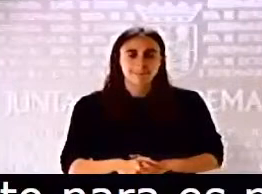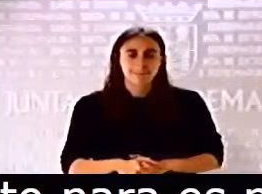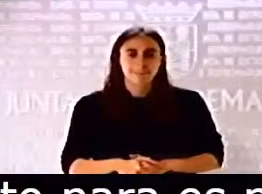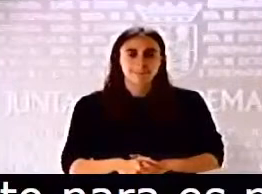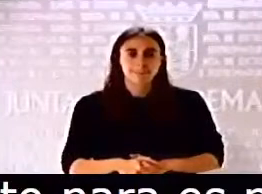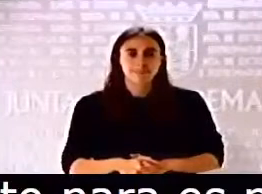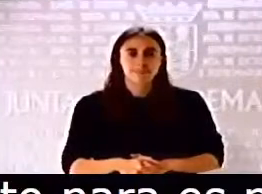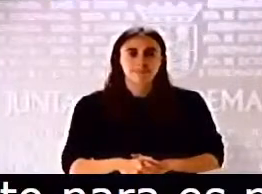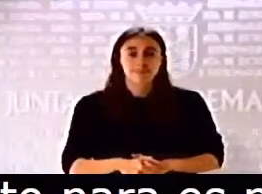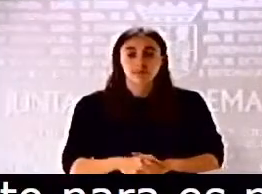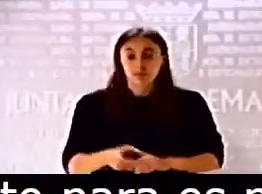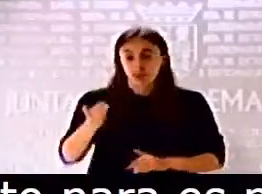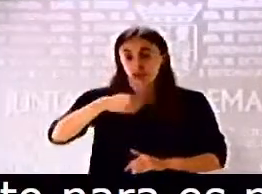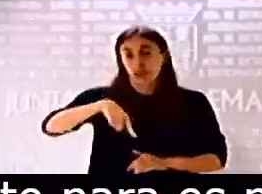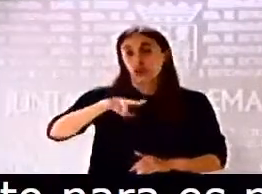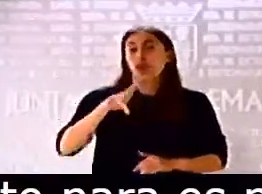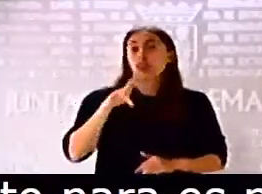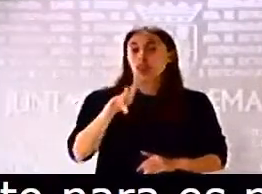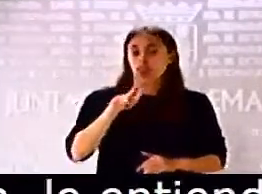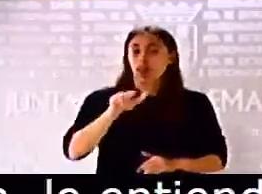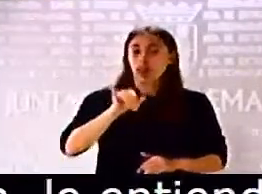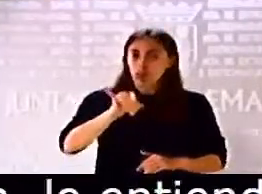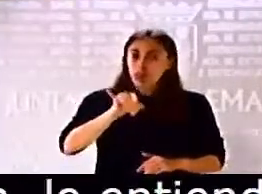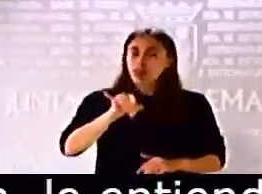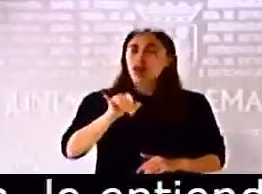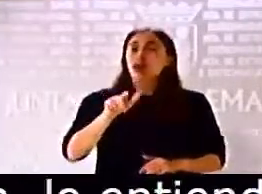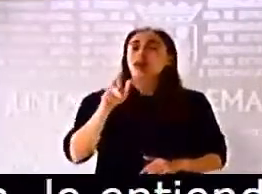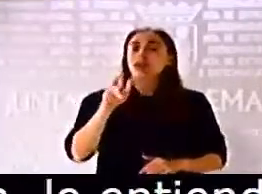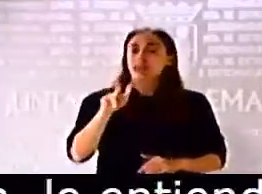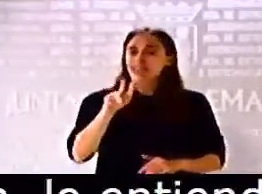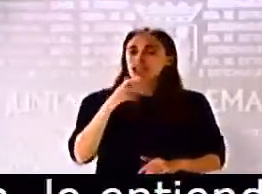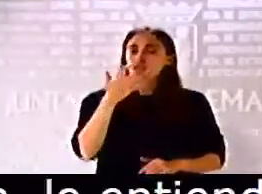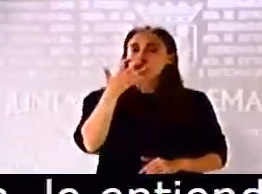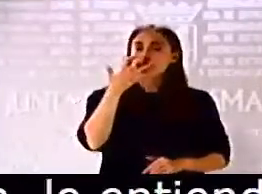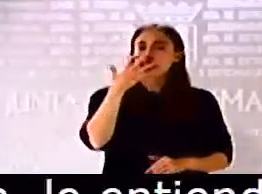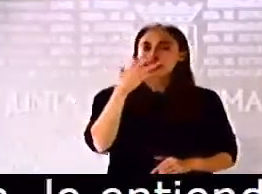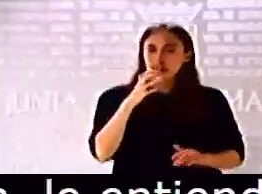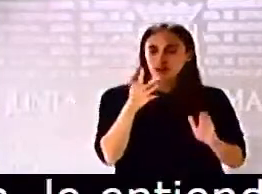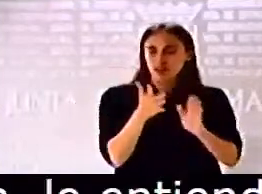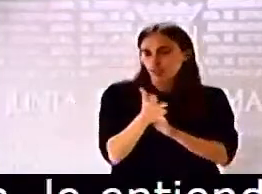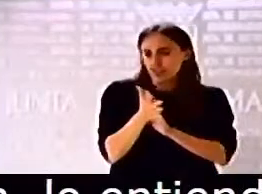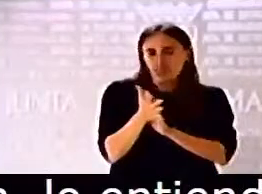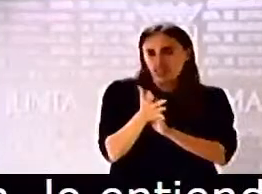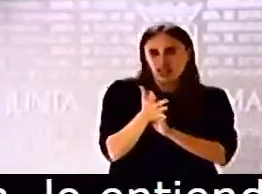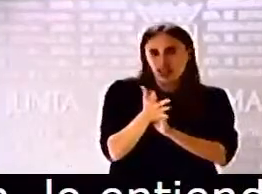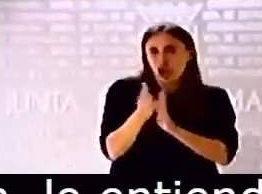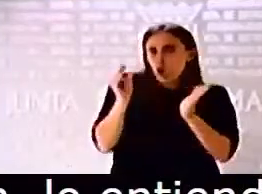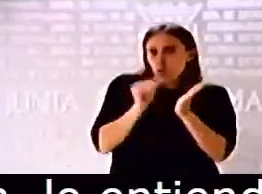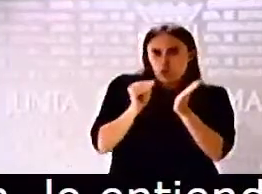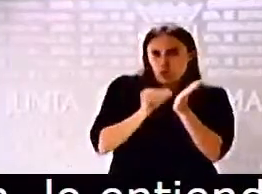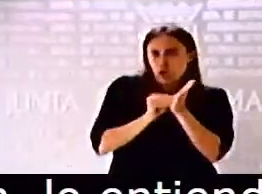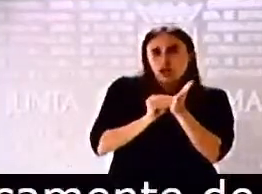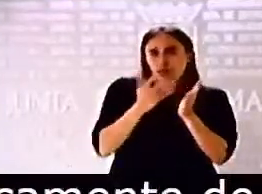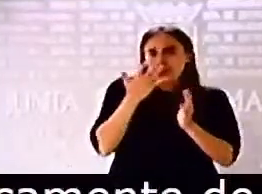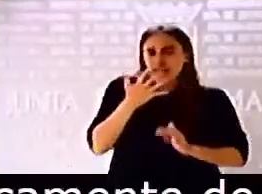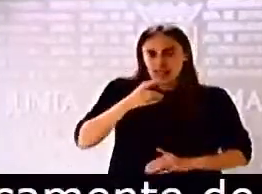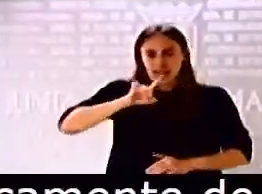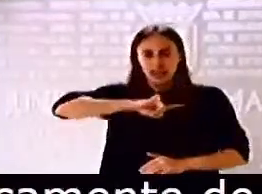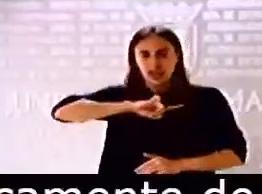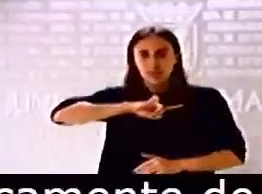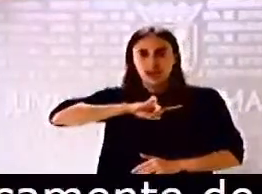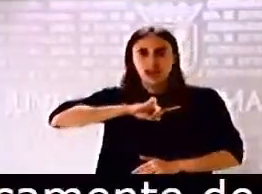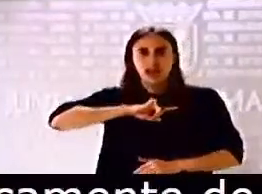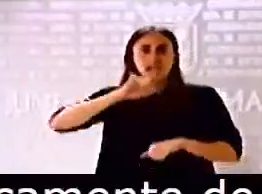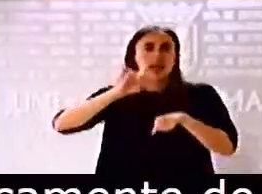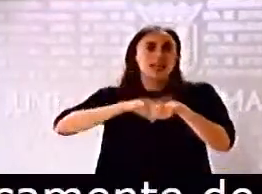Y están en su derecho, lógicamente, de reclamarnos una y mil veces, como les he escuchado, que subamos el toque de